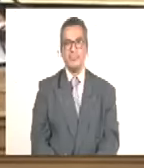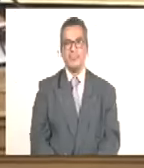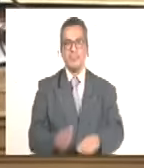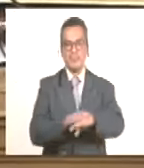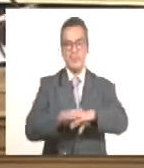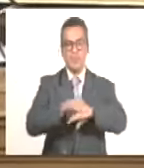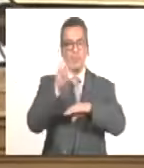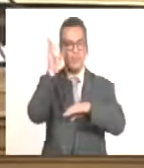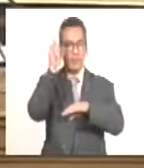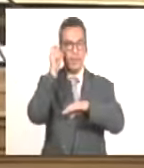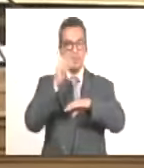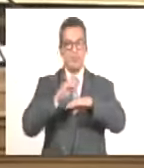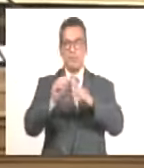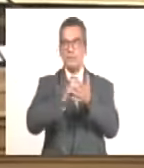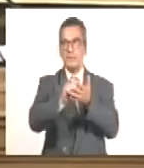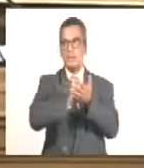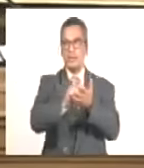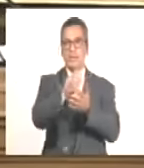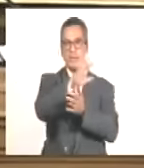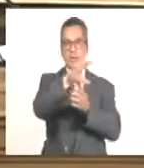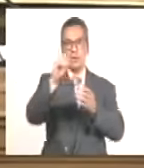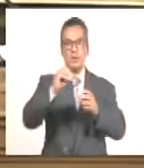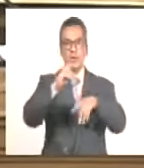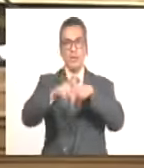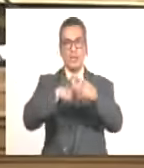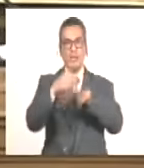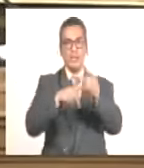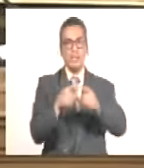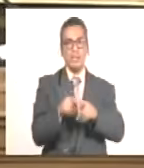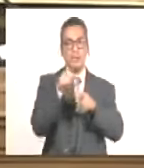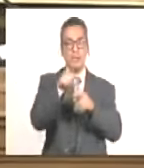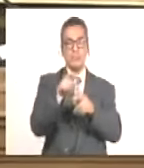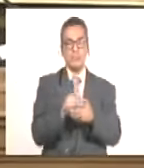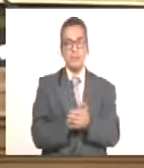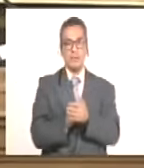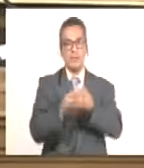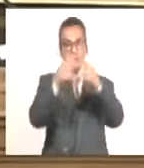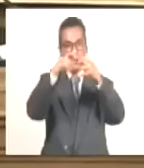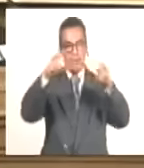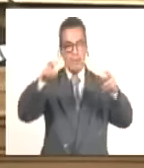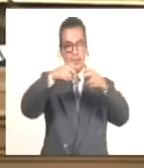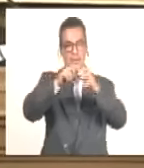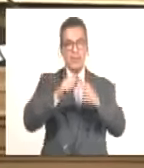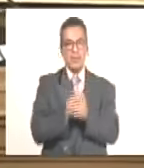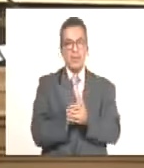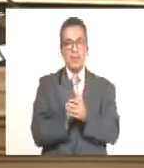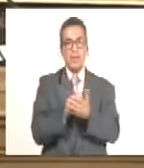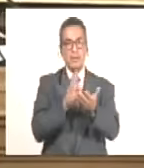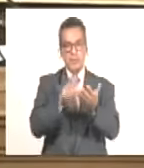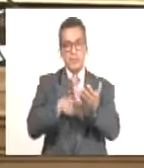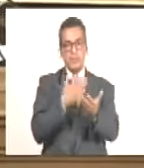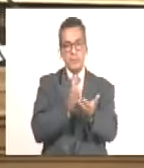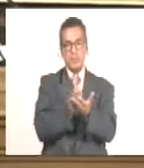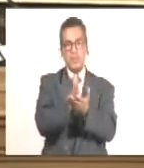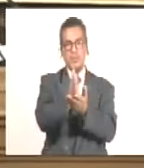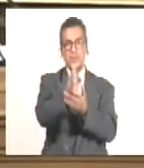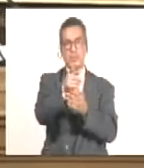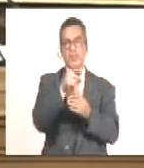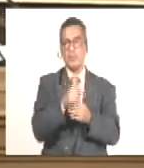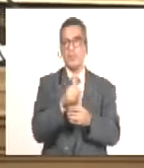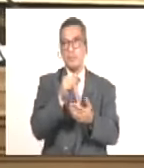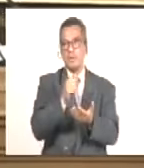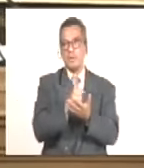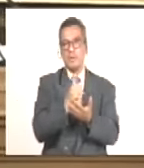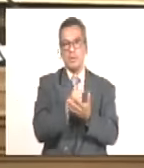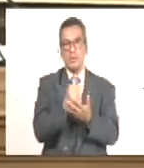el debate del artículo 50 que desarrolla este epígrafe, y damos continuidad a